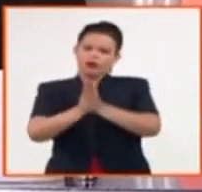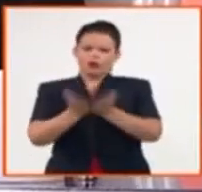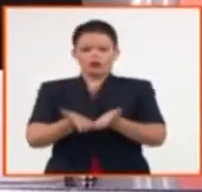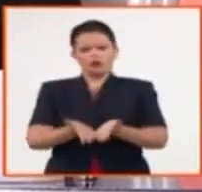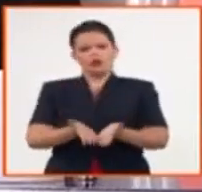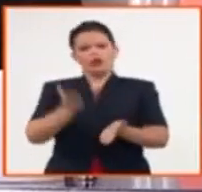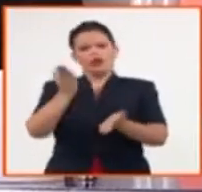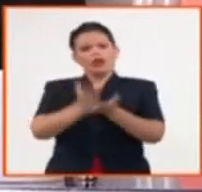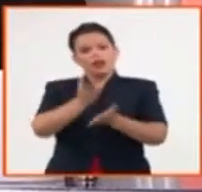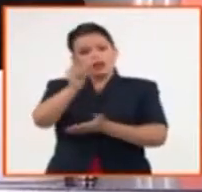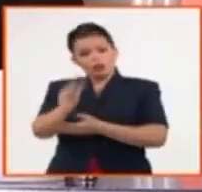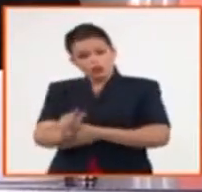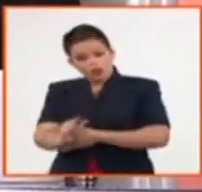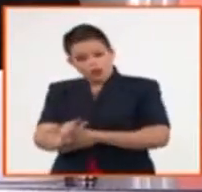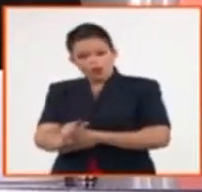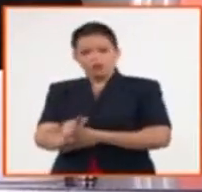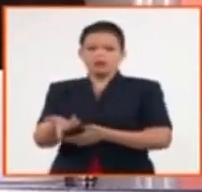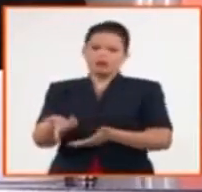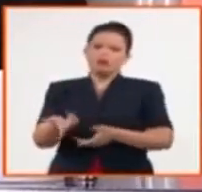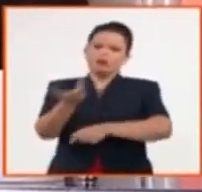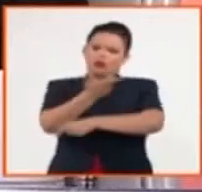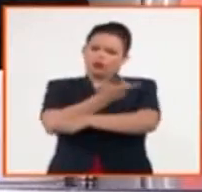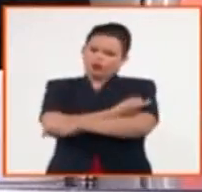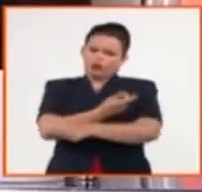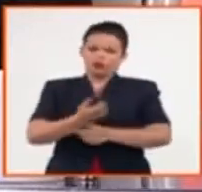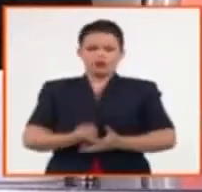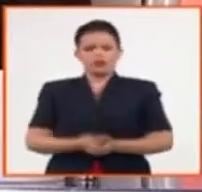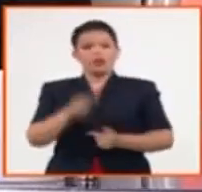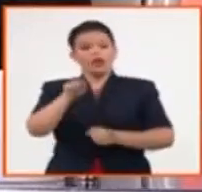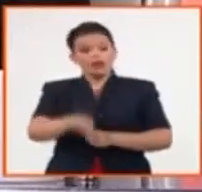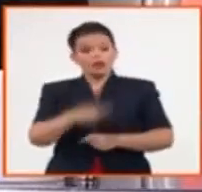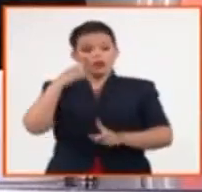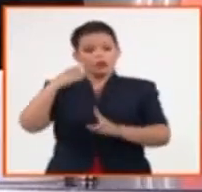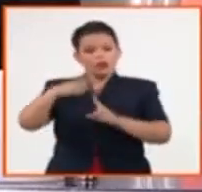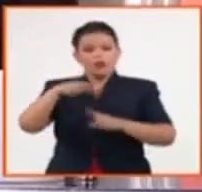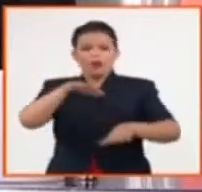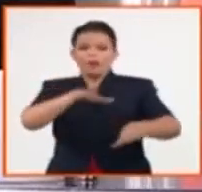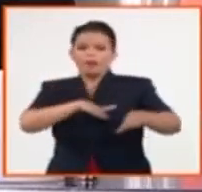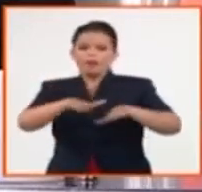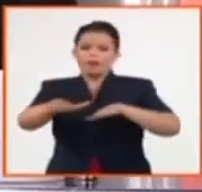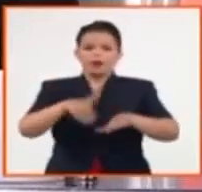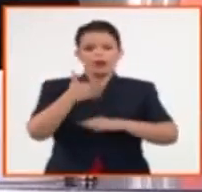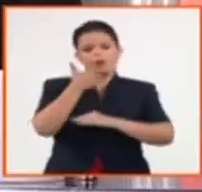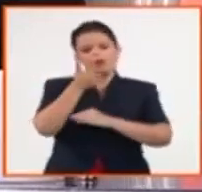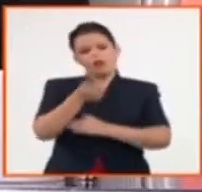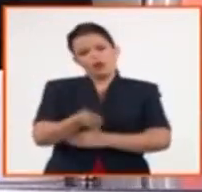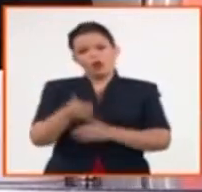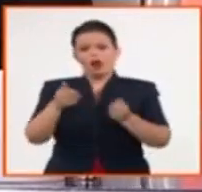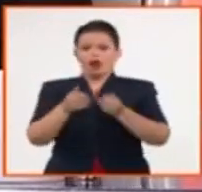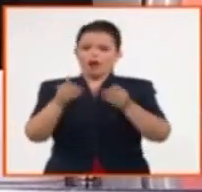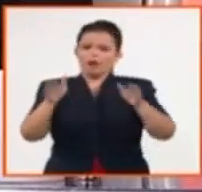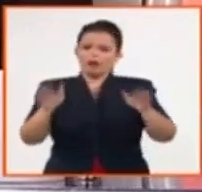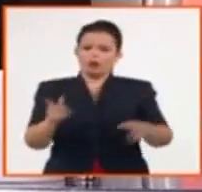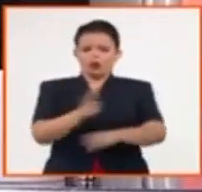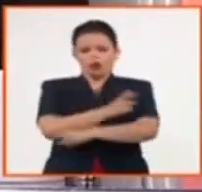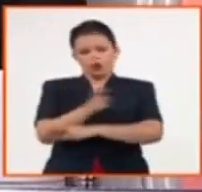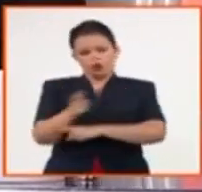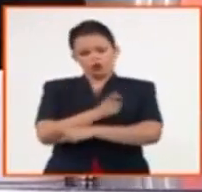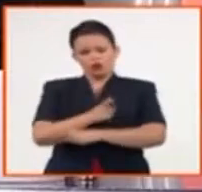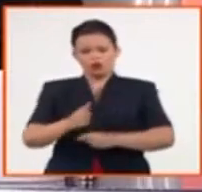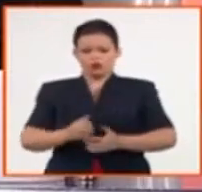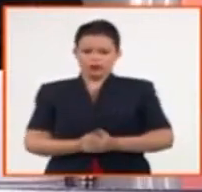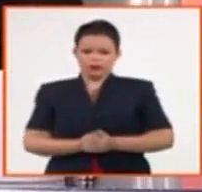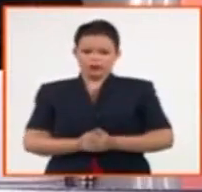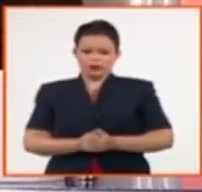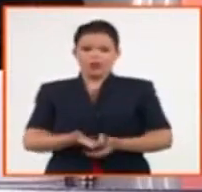su inmunidad y al mismo tiempo nos prepara mucho mejor para poder garantizar una reanudación del curso escolar. Para garantizar el éxito de todas estas